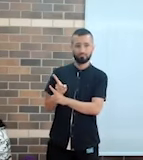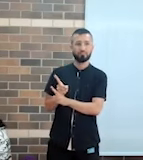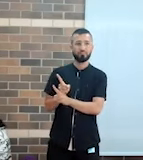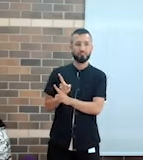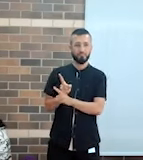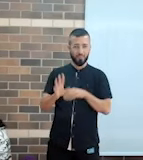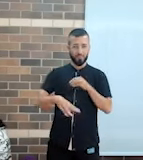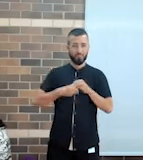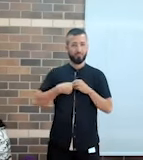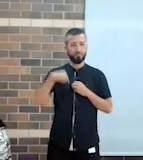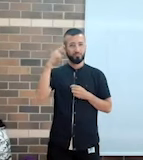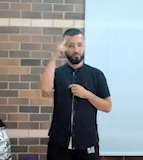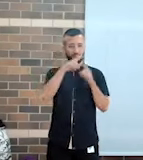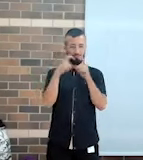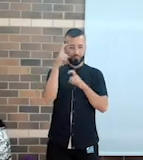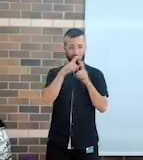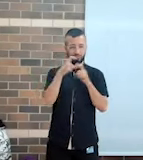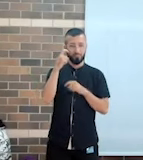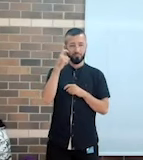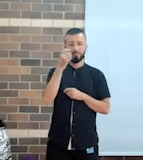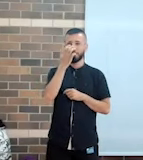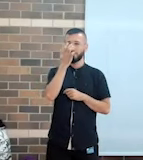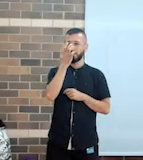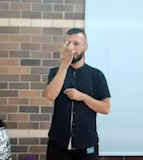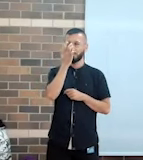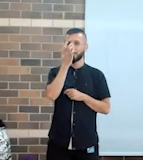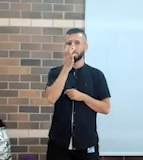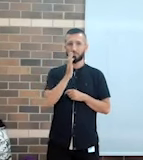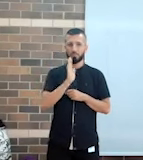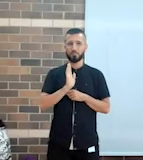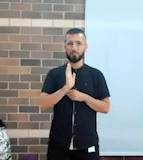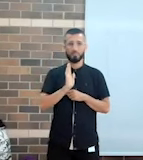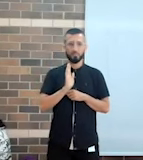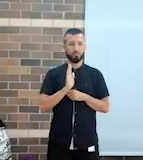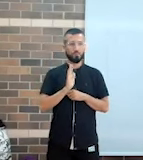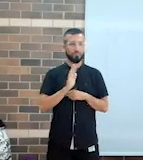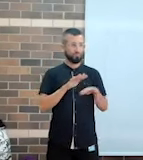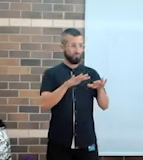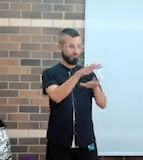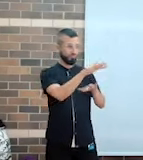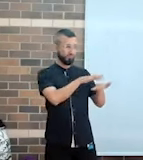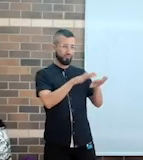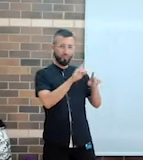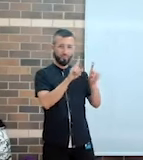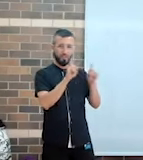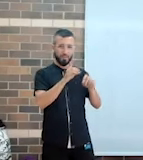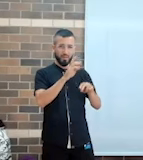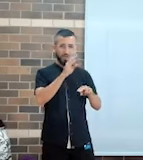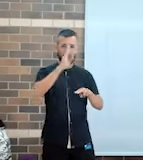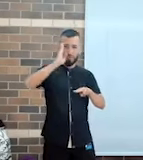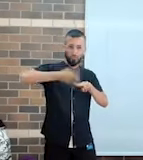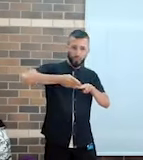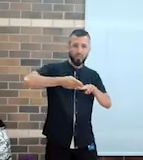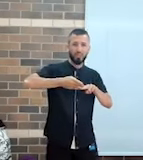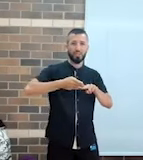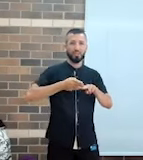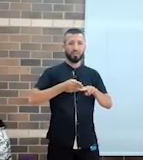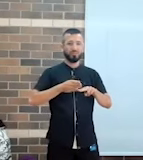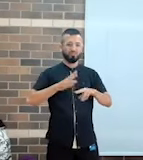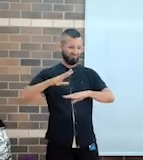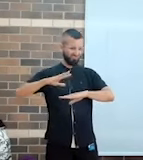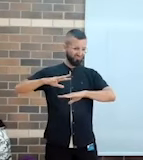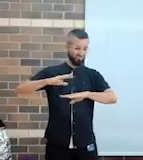hace pensar que mira que toda esta hegemonía y toda esta